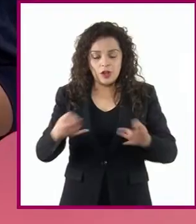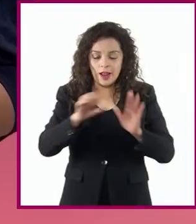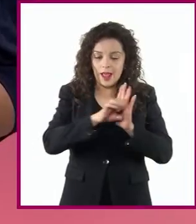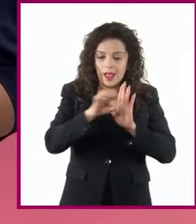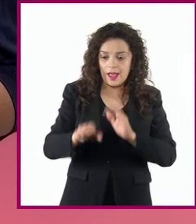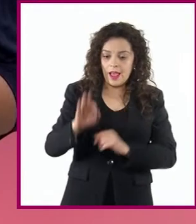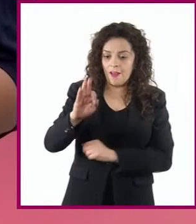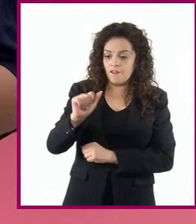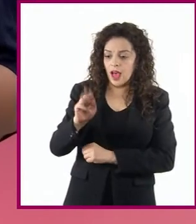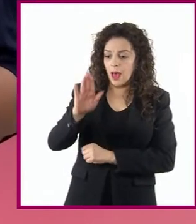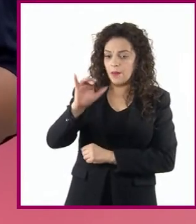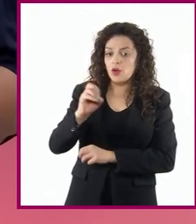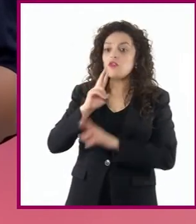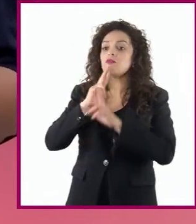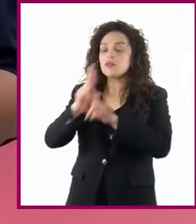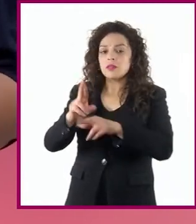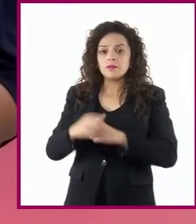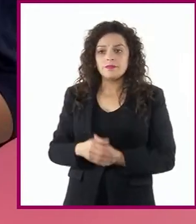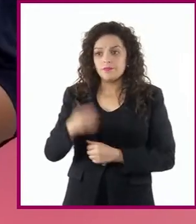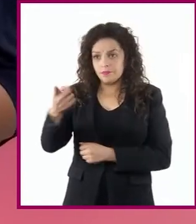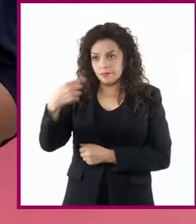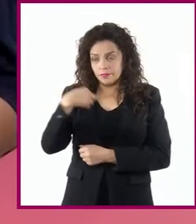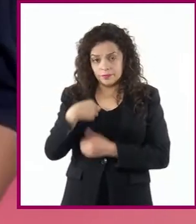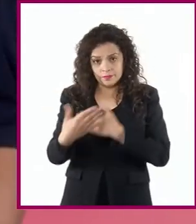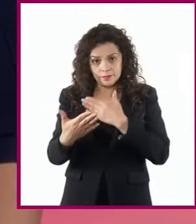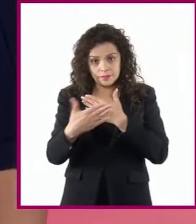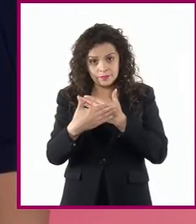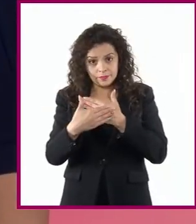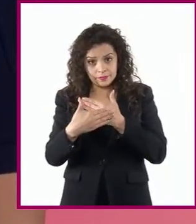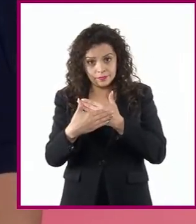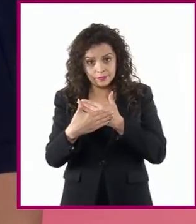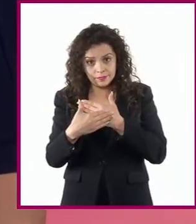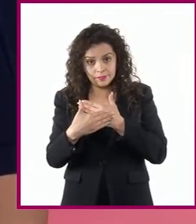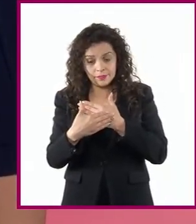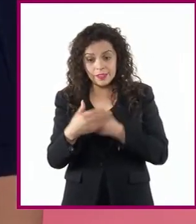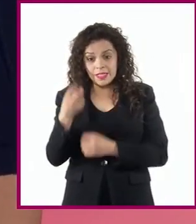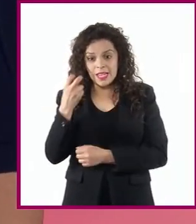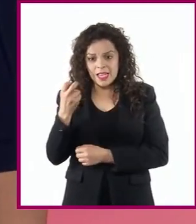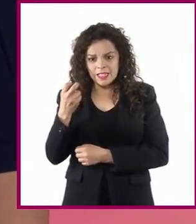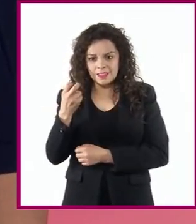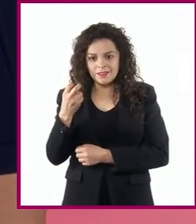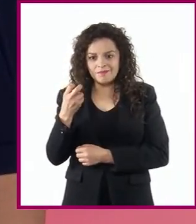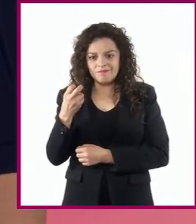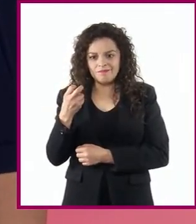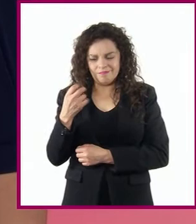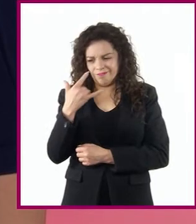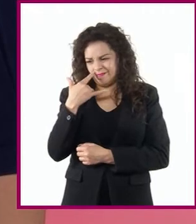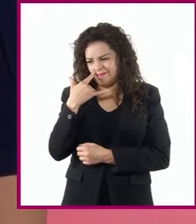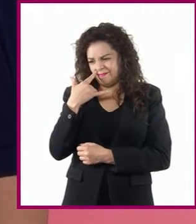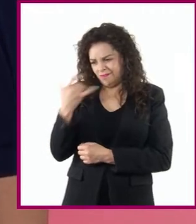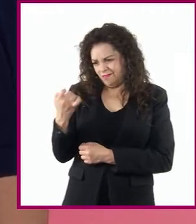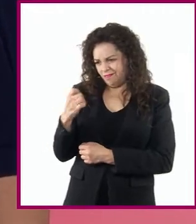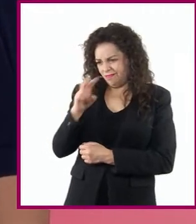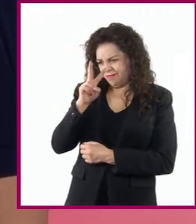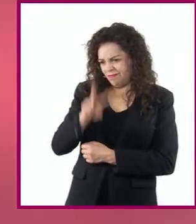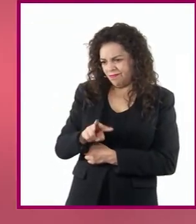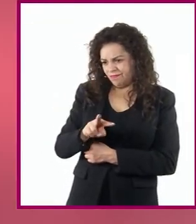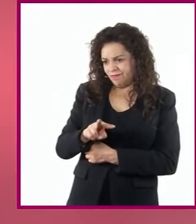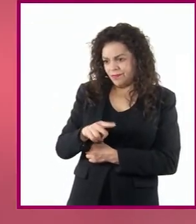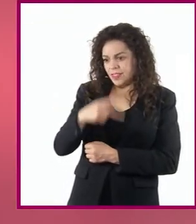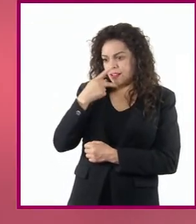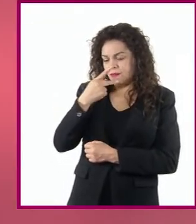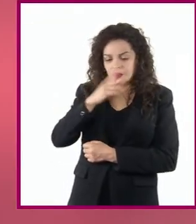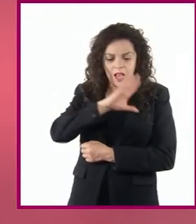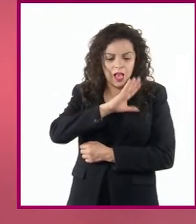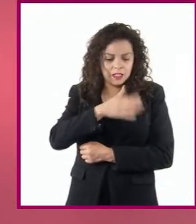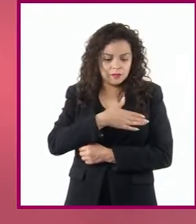Fabio contesta: ¿llama vuestra señoría? Y ese diálogo de inmediato resulta extraño a un hablante del